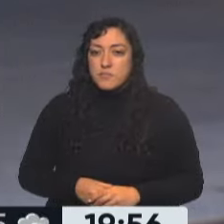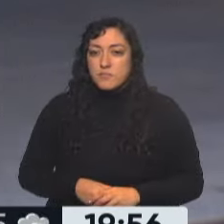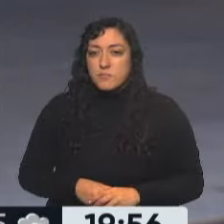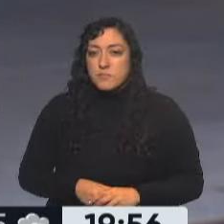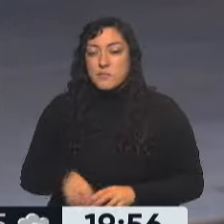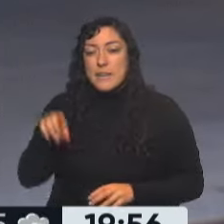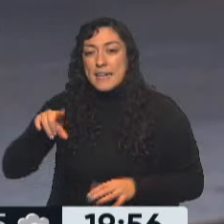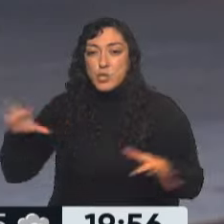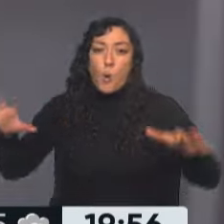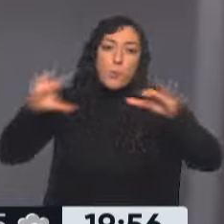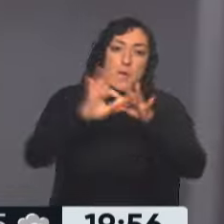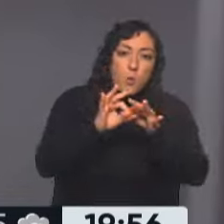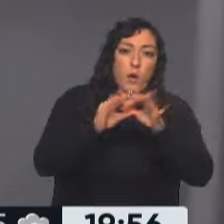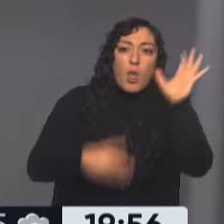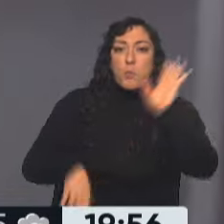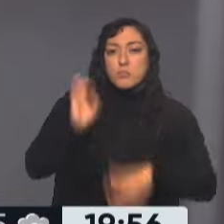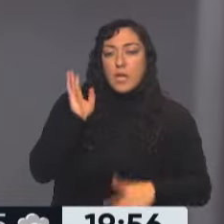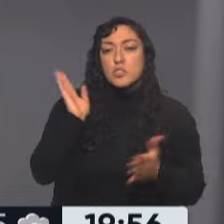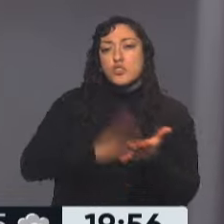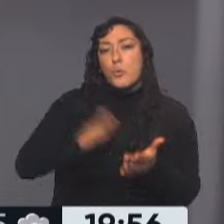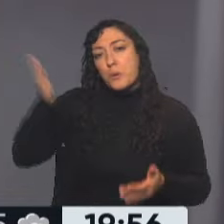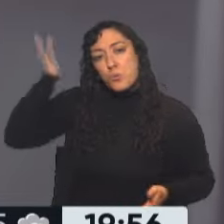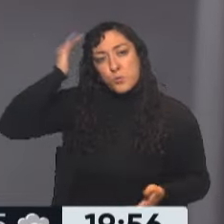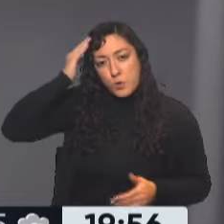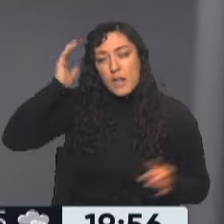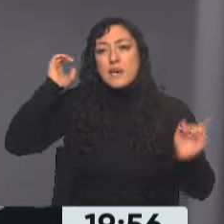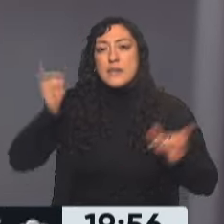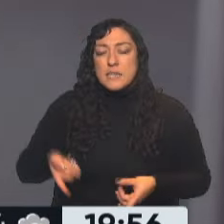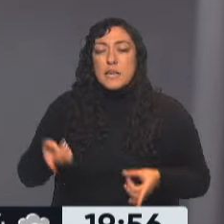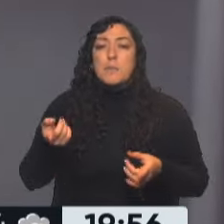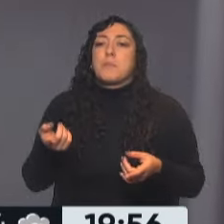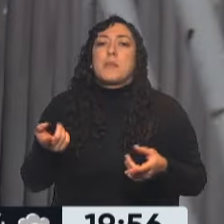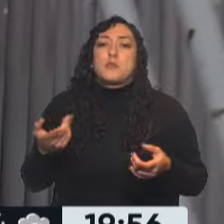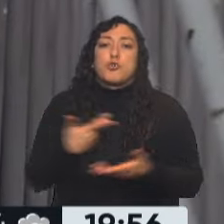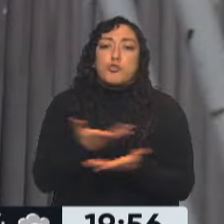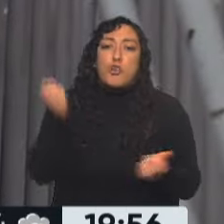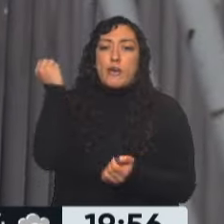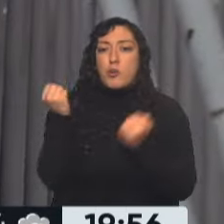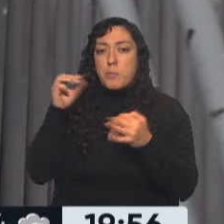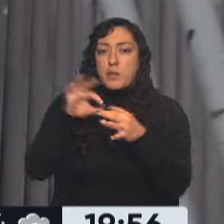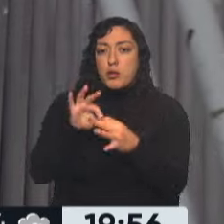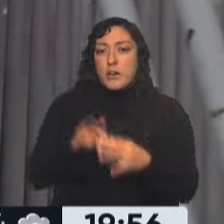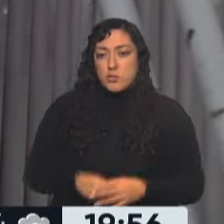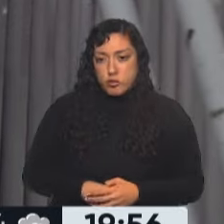está vinculado a aspectos que tienen que ver con lo cultural, pero también objetivamente con lo socioeconómico, ¿no?